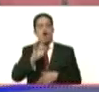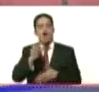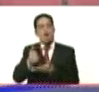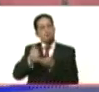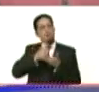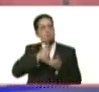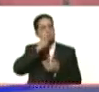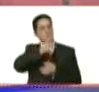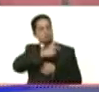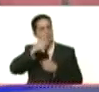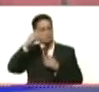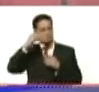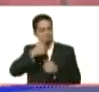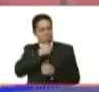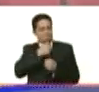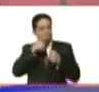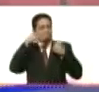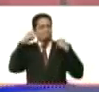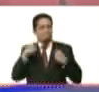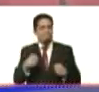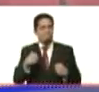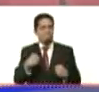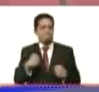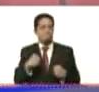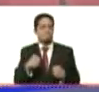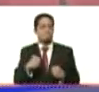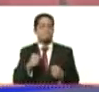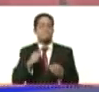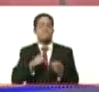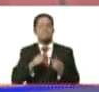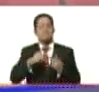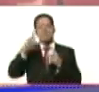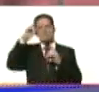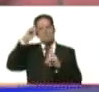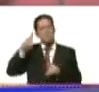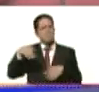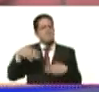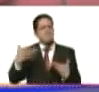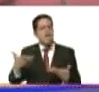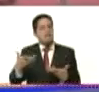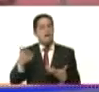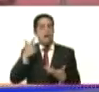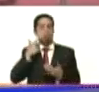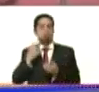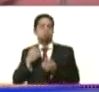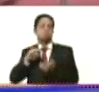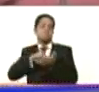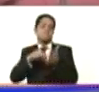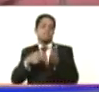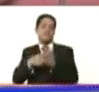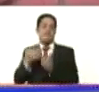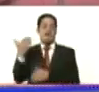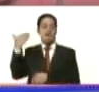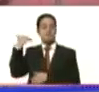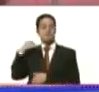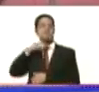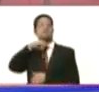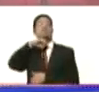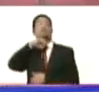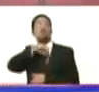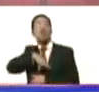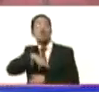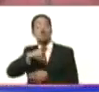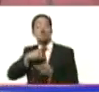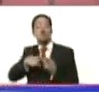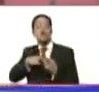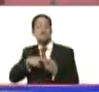guiando nuestros pasos en esta lucha. Una dignidad sustentada en la historia, una dignidad que nos obliga a amar